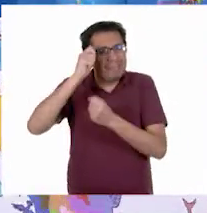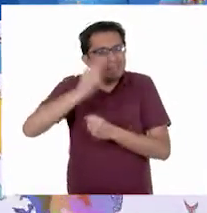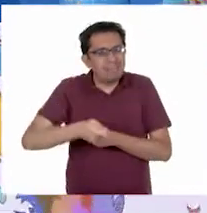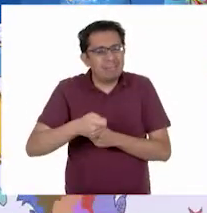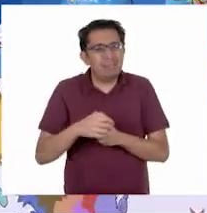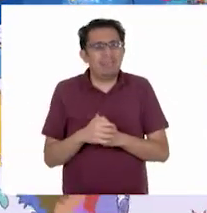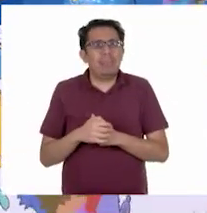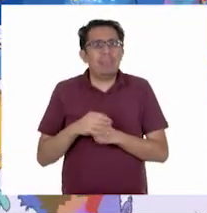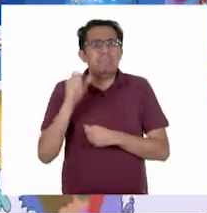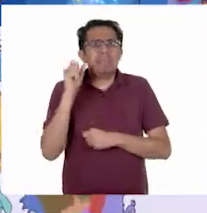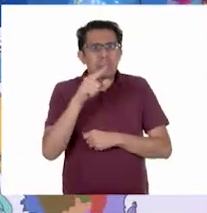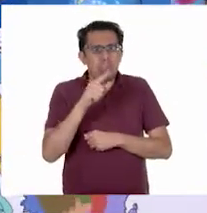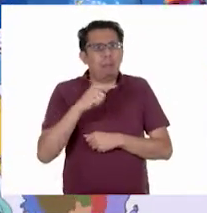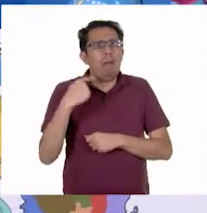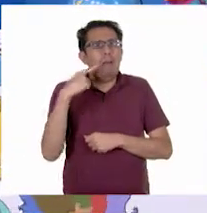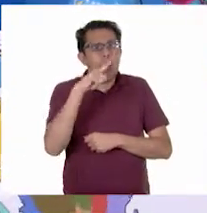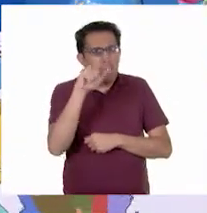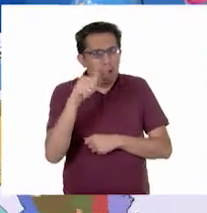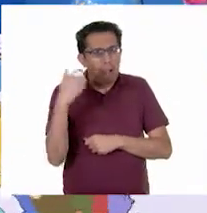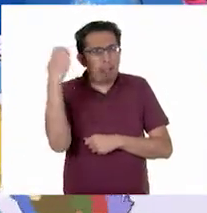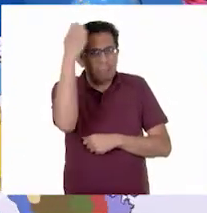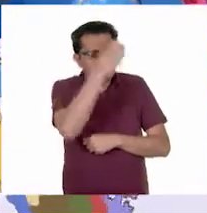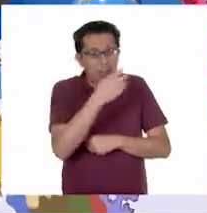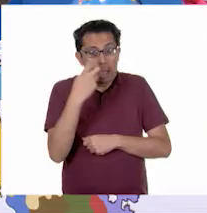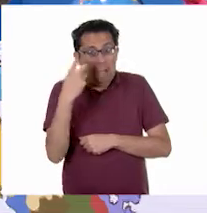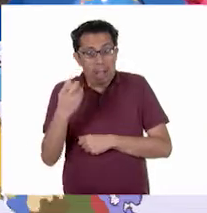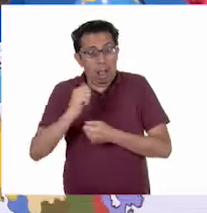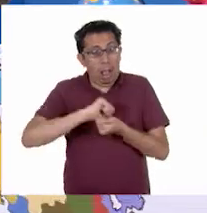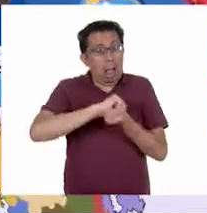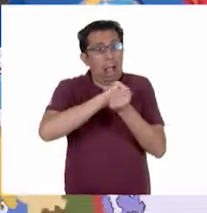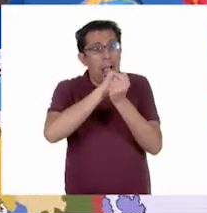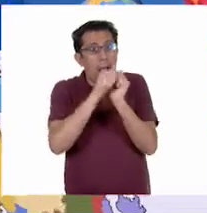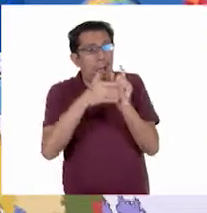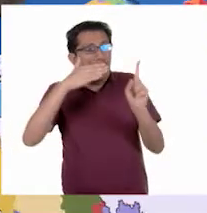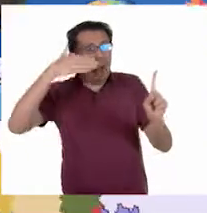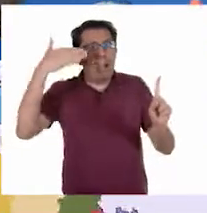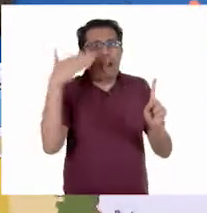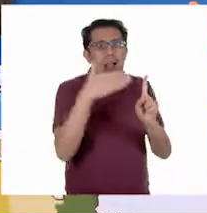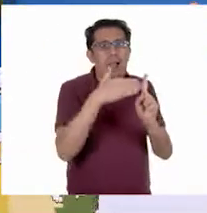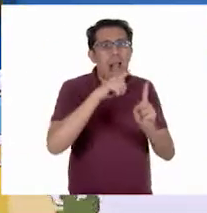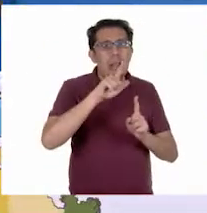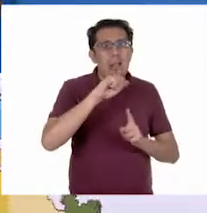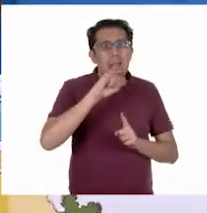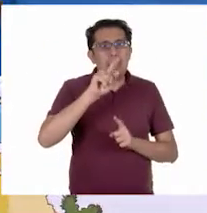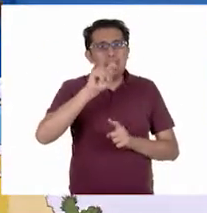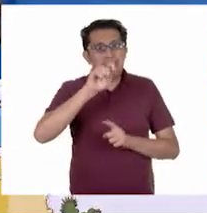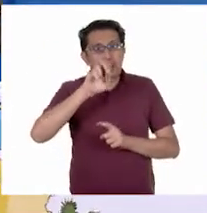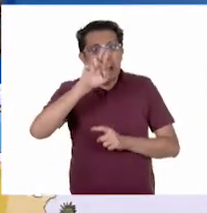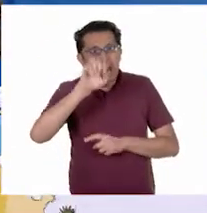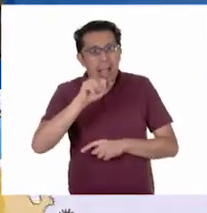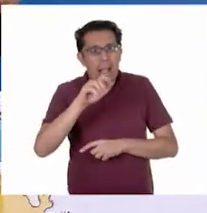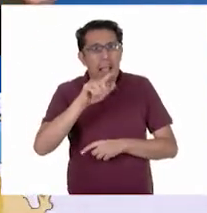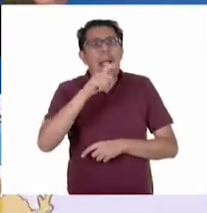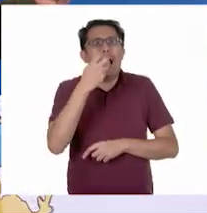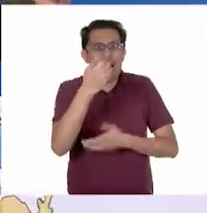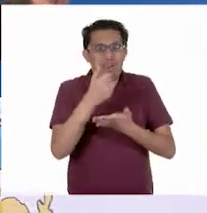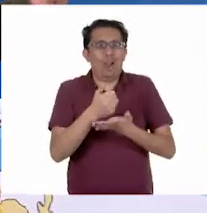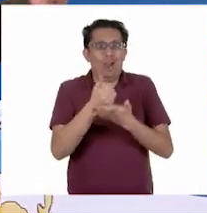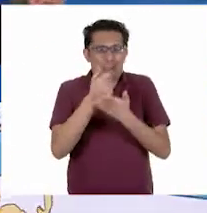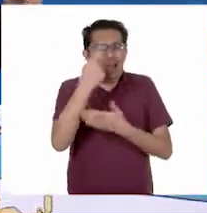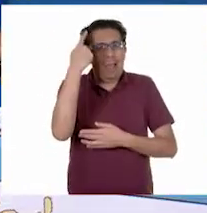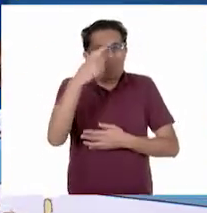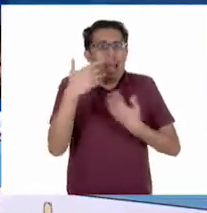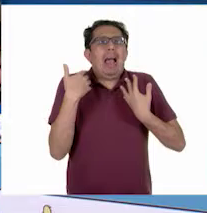expresarían los mismos mensajes mediante un lenguaje literal. Creo que eso nos ayudará a clarificar las diferencias. ¿Estás de acuerdo,